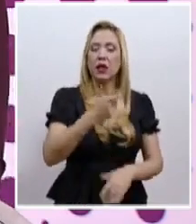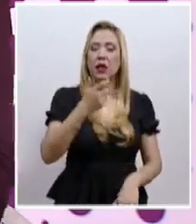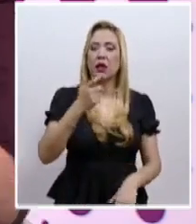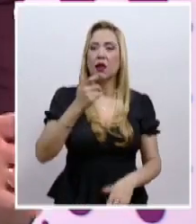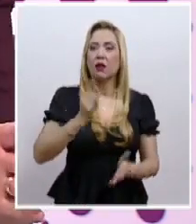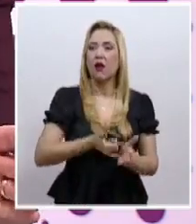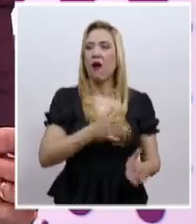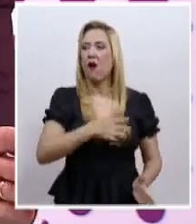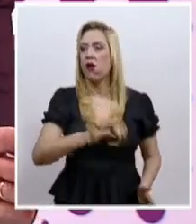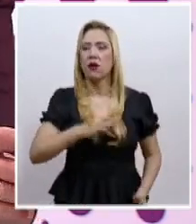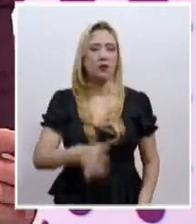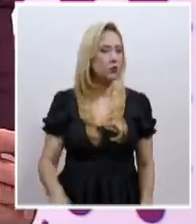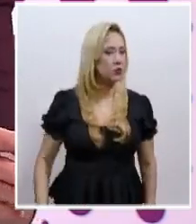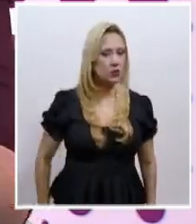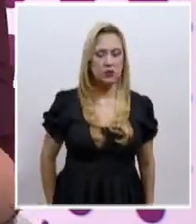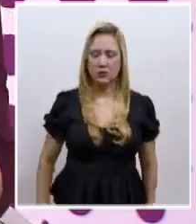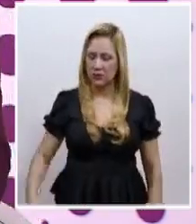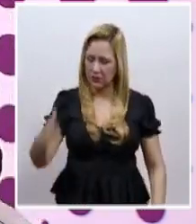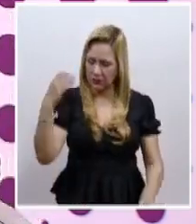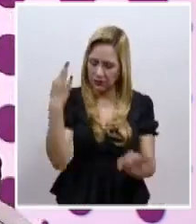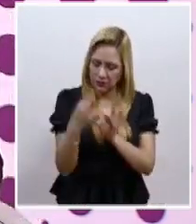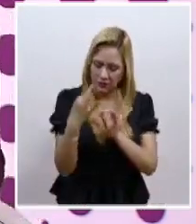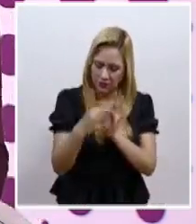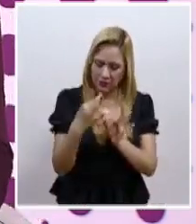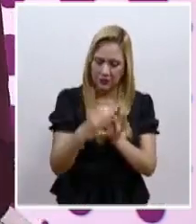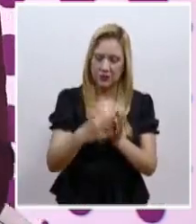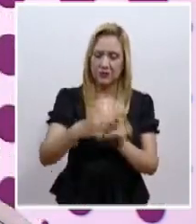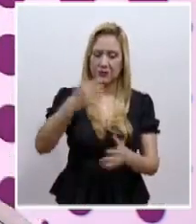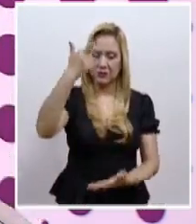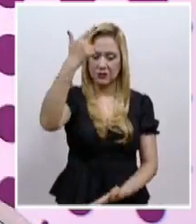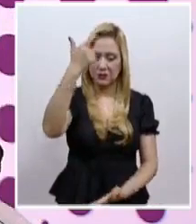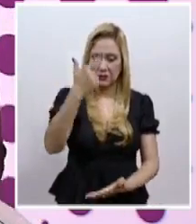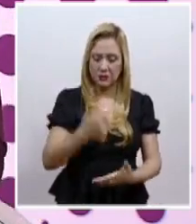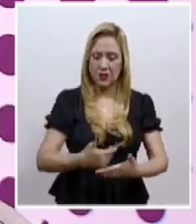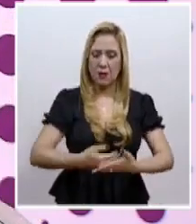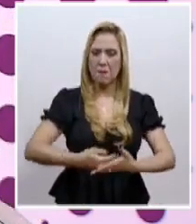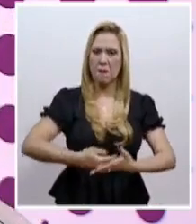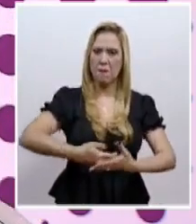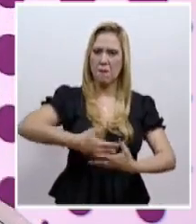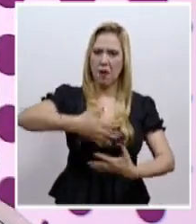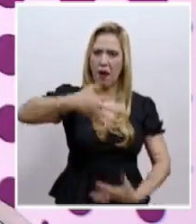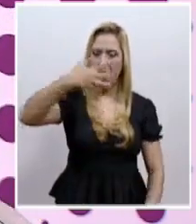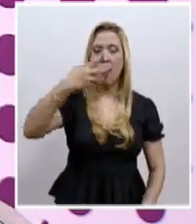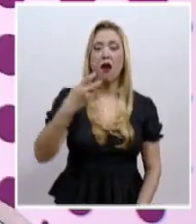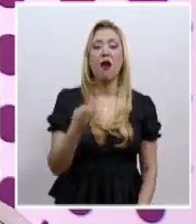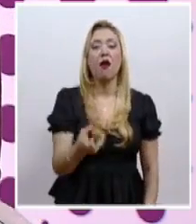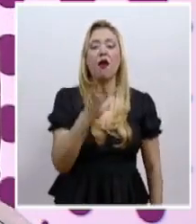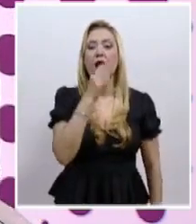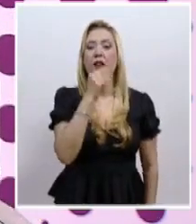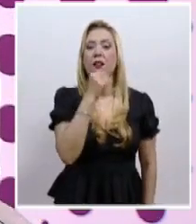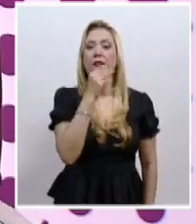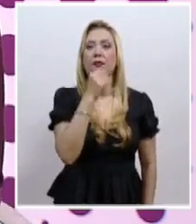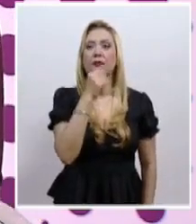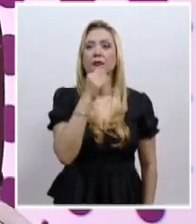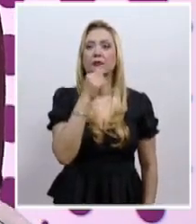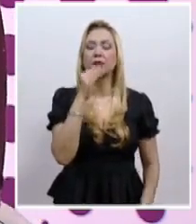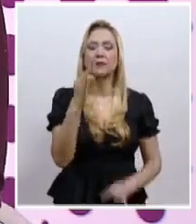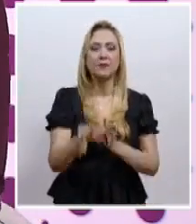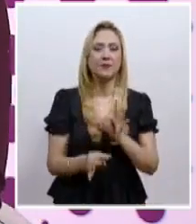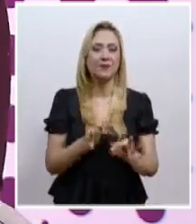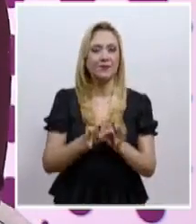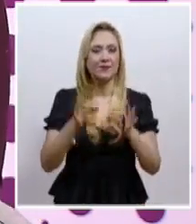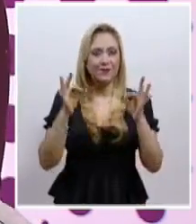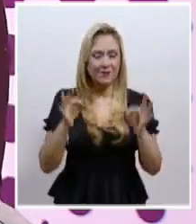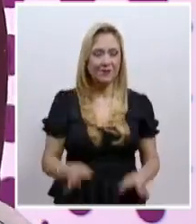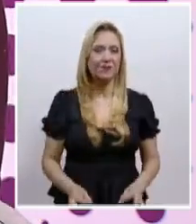y de ampliar nuestra base de contribuyentes es justo lo que hace que no podamos progresar hacia cumplir